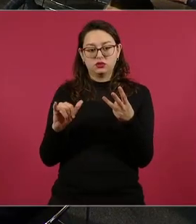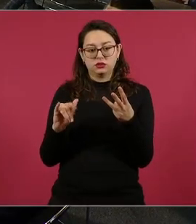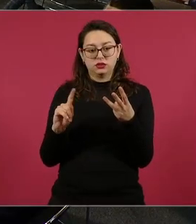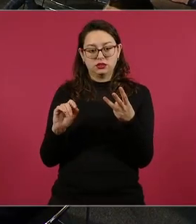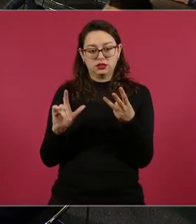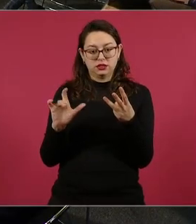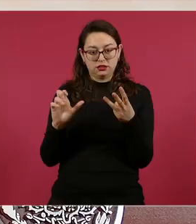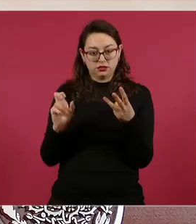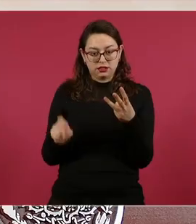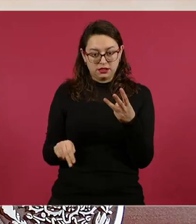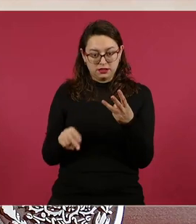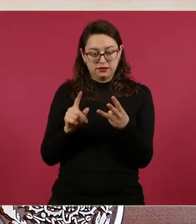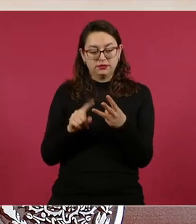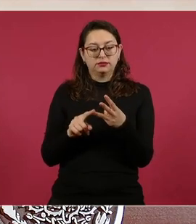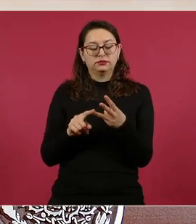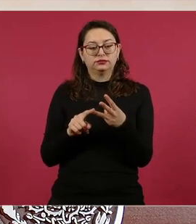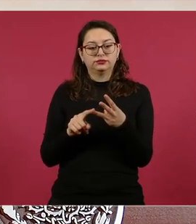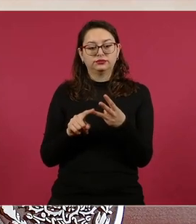sí,